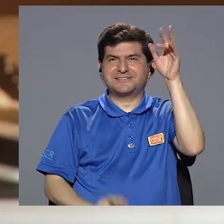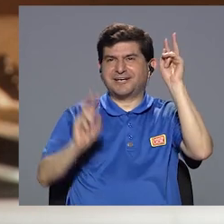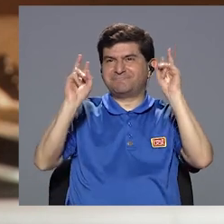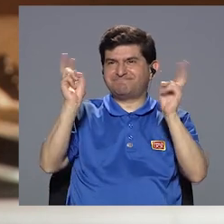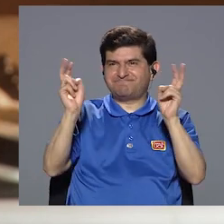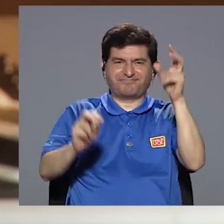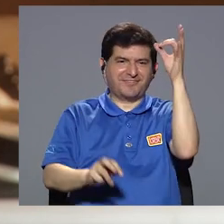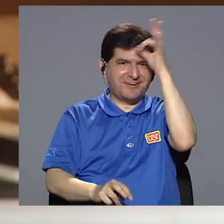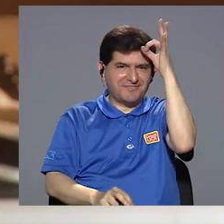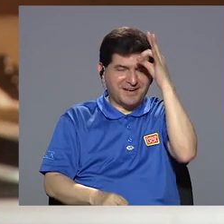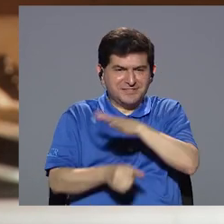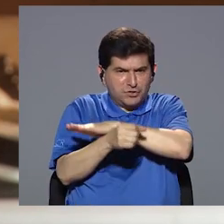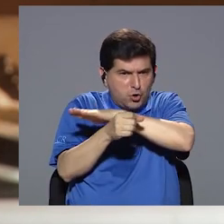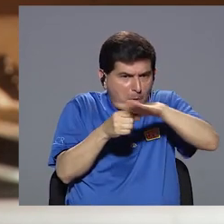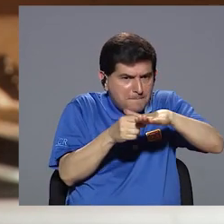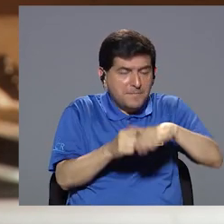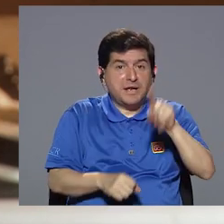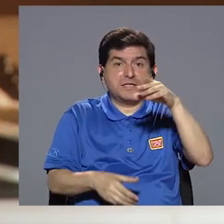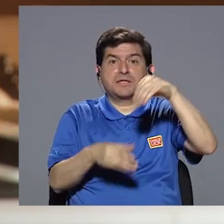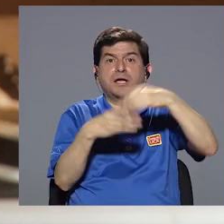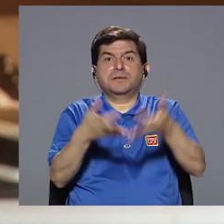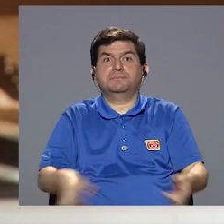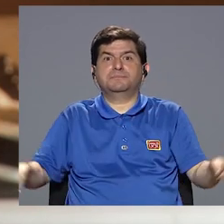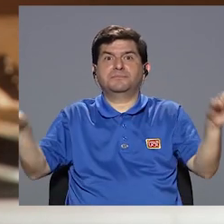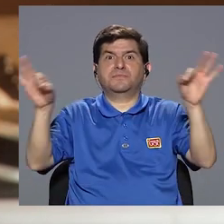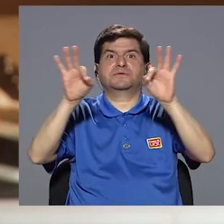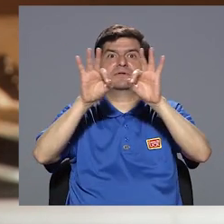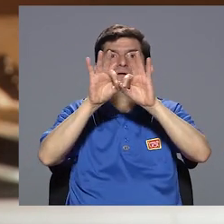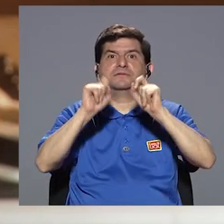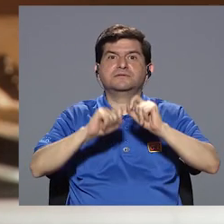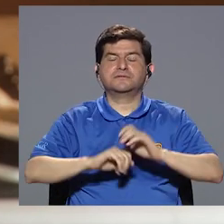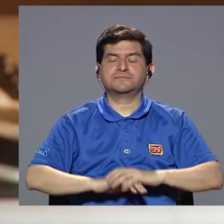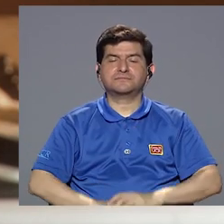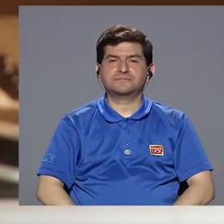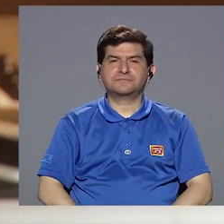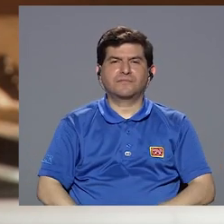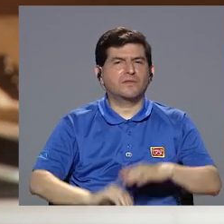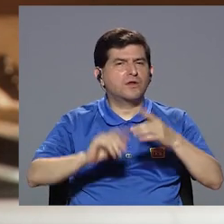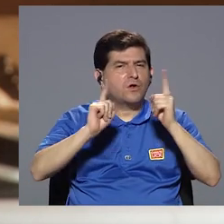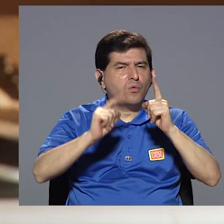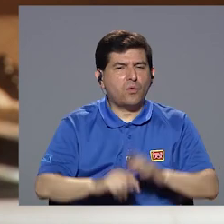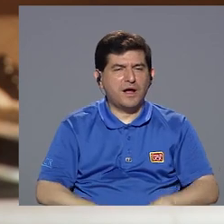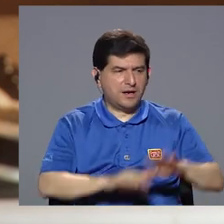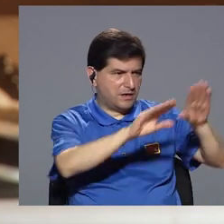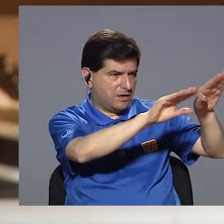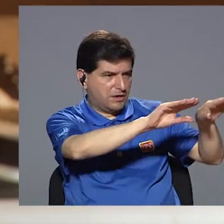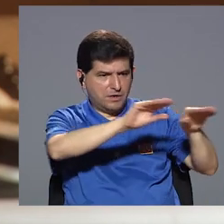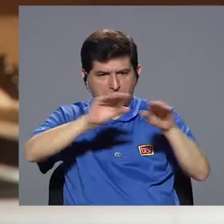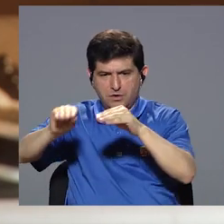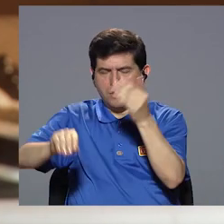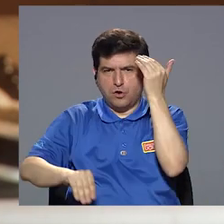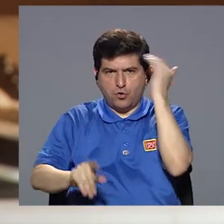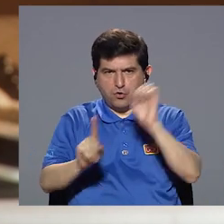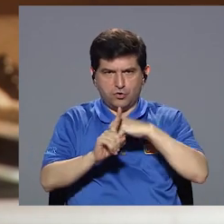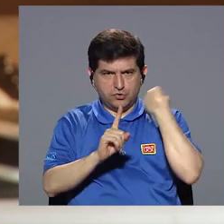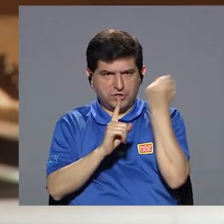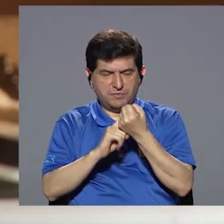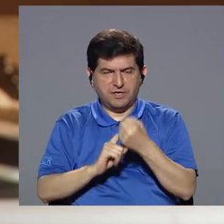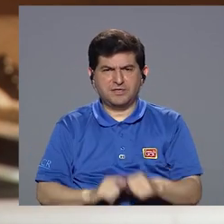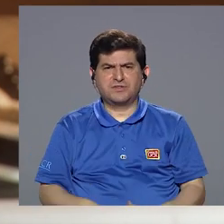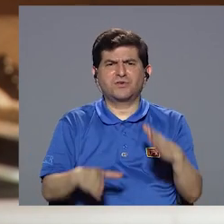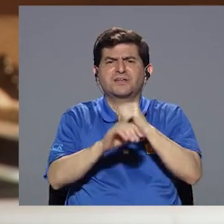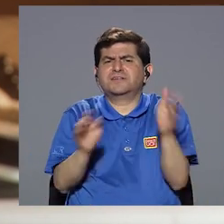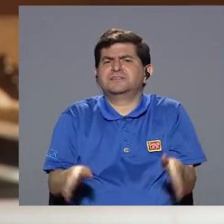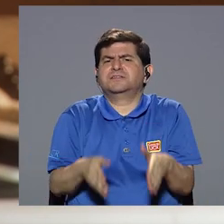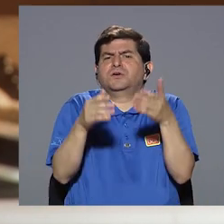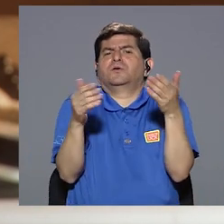de integralidad hay un componente muy importante que es el traslado del conocimiento a la sociedad y cómo se hace